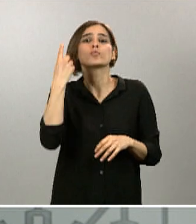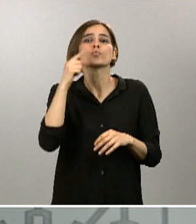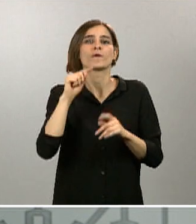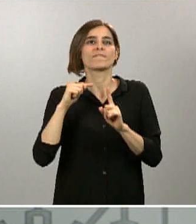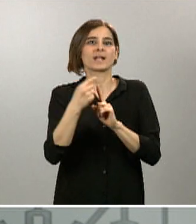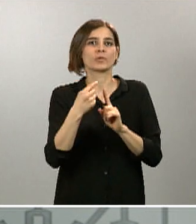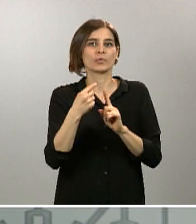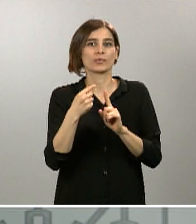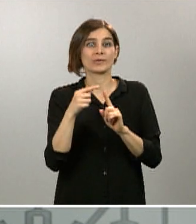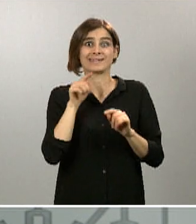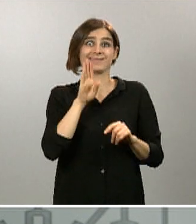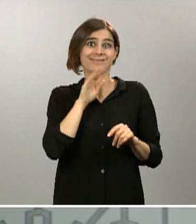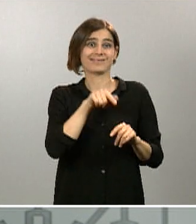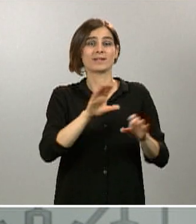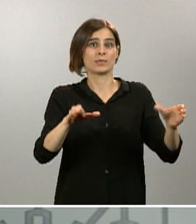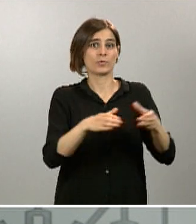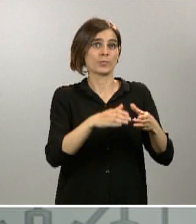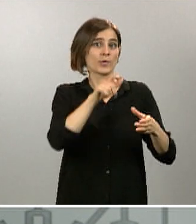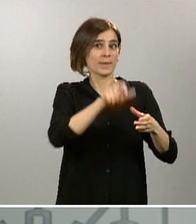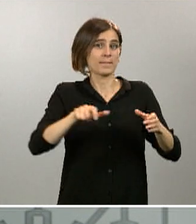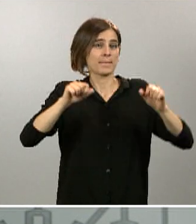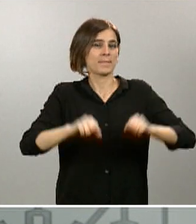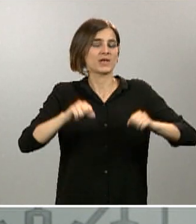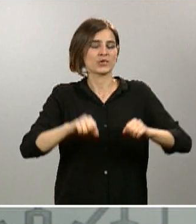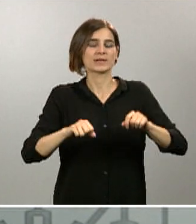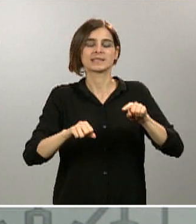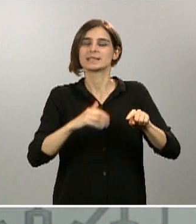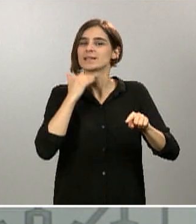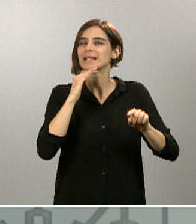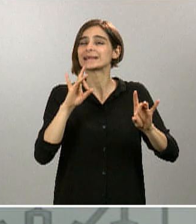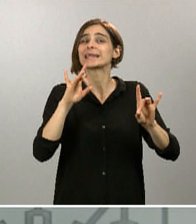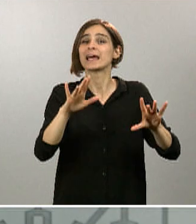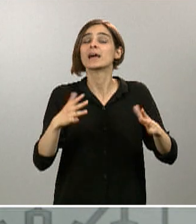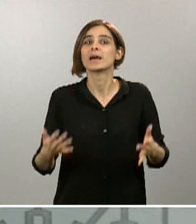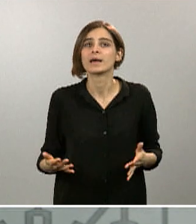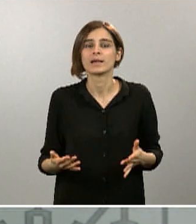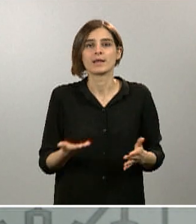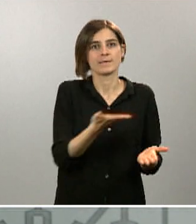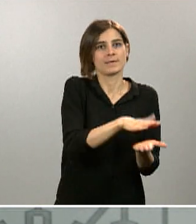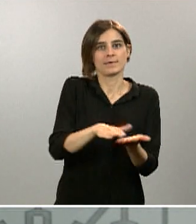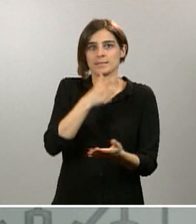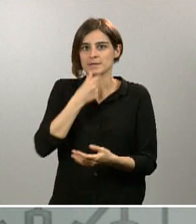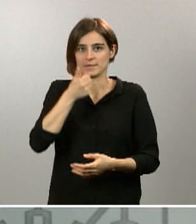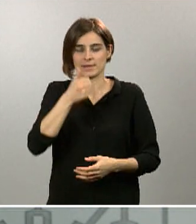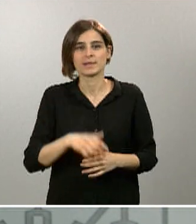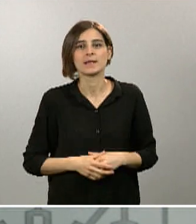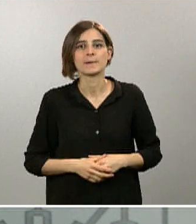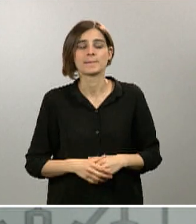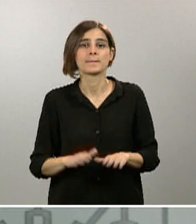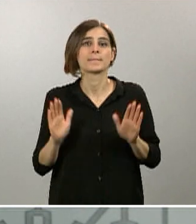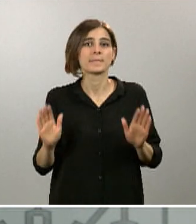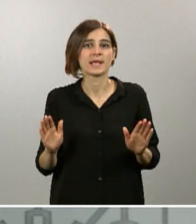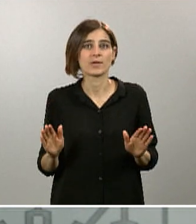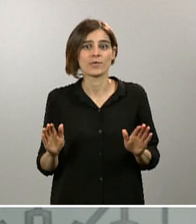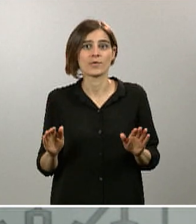este grupo de población es especialmente delicado, que es la letalidad. pero es en un grupo